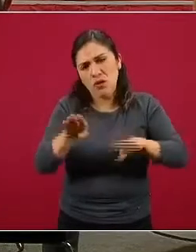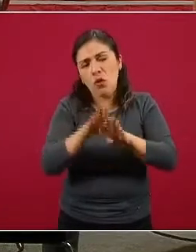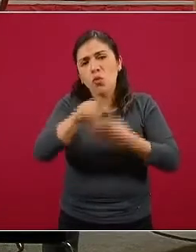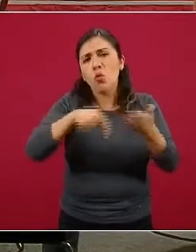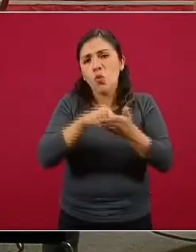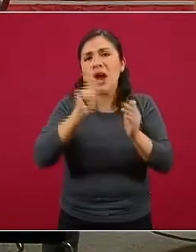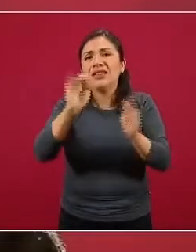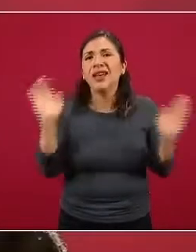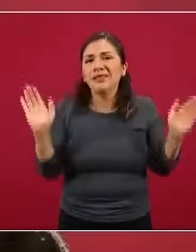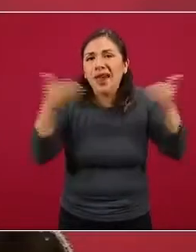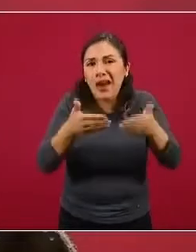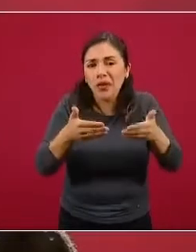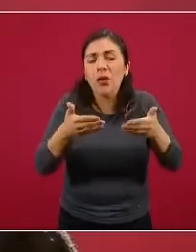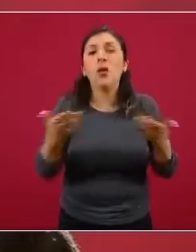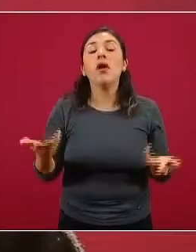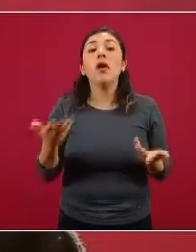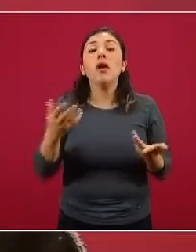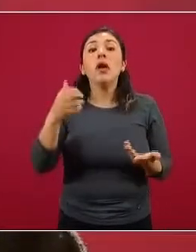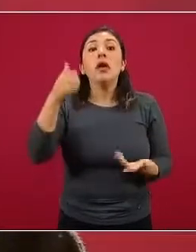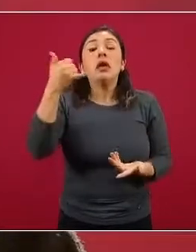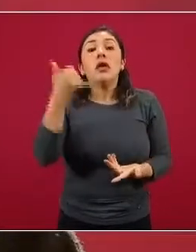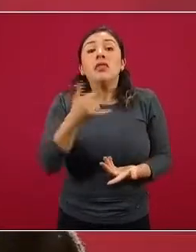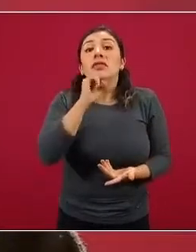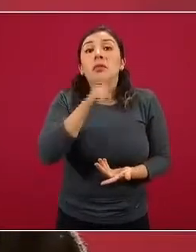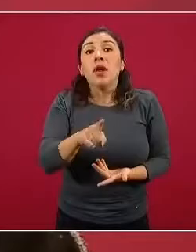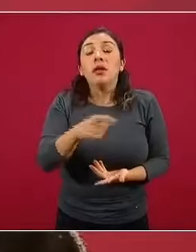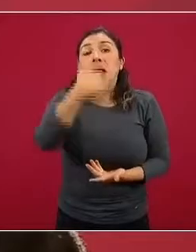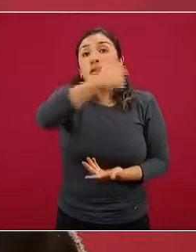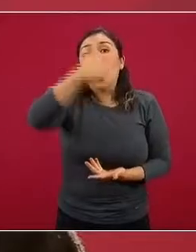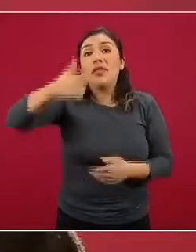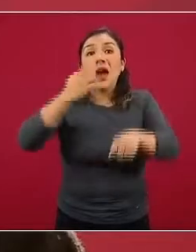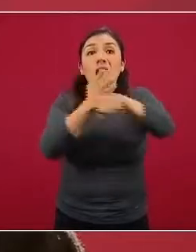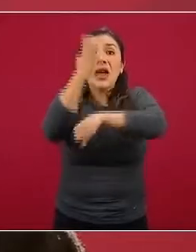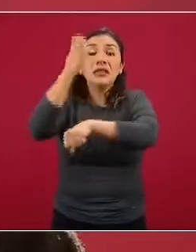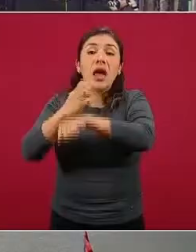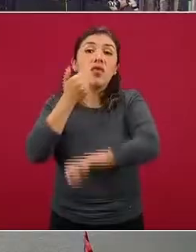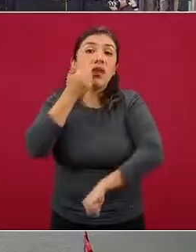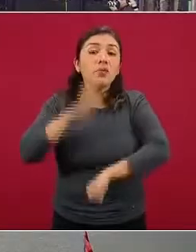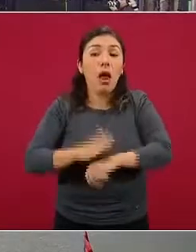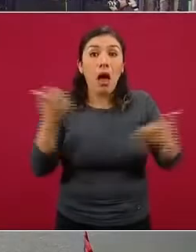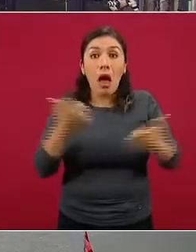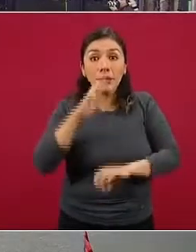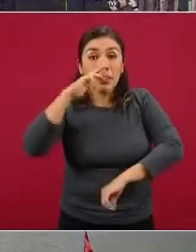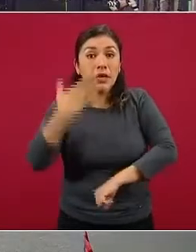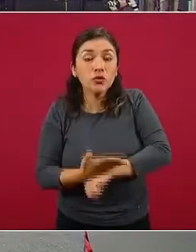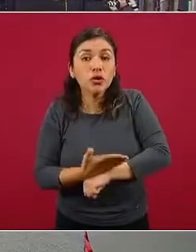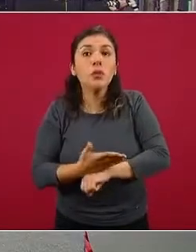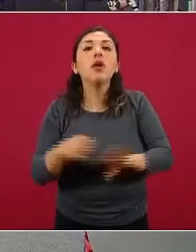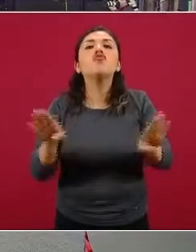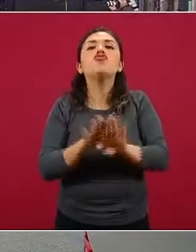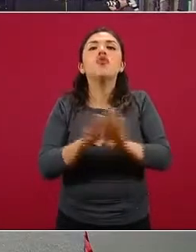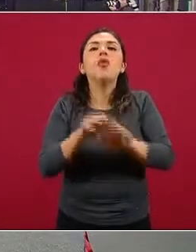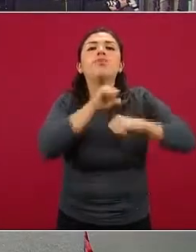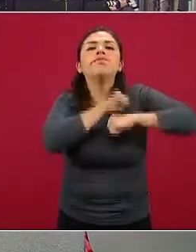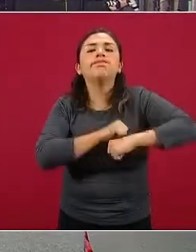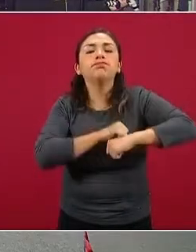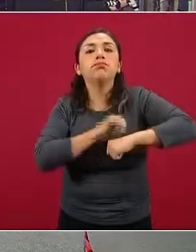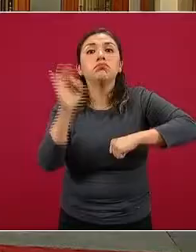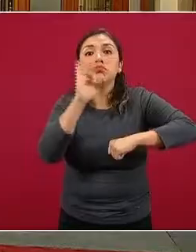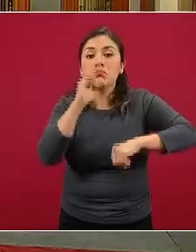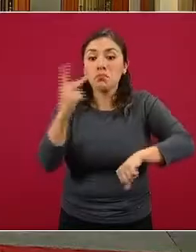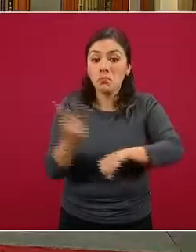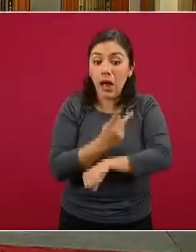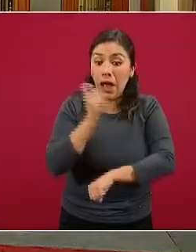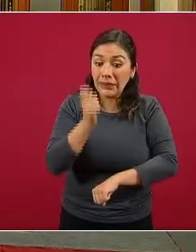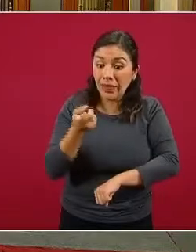espacio cerrado, y cada entidad administrativa responsable de un acontecimiento, como